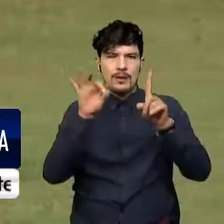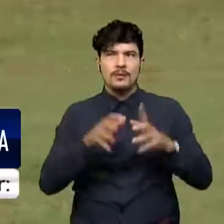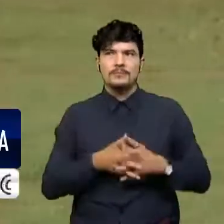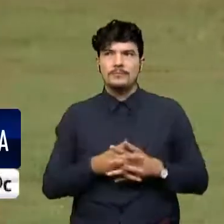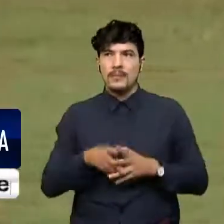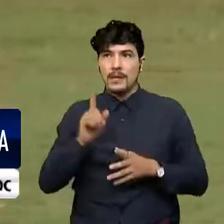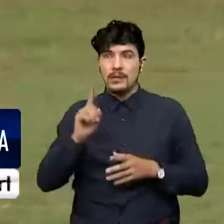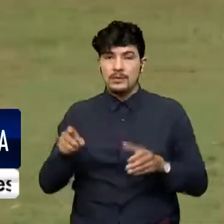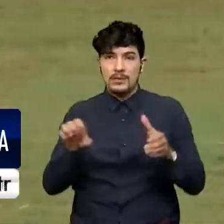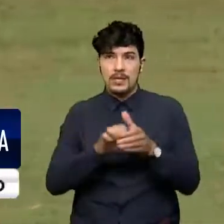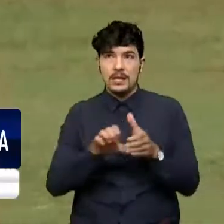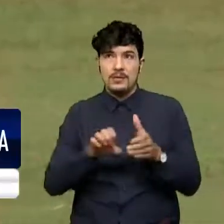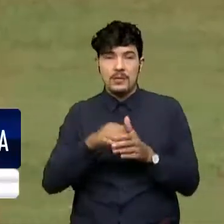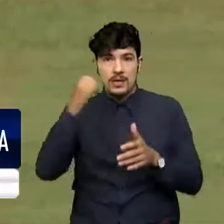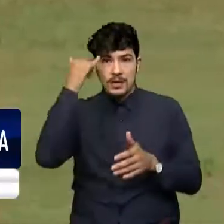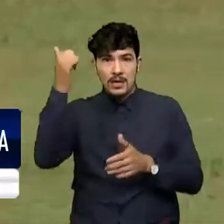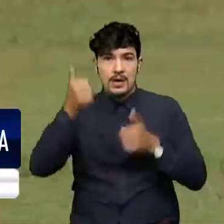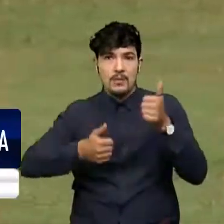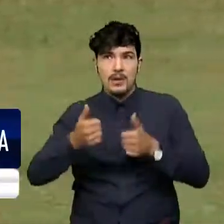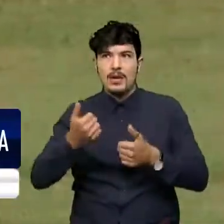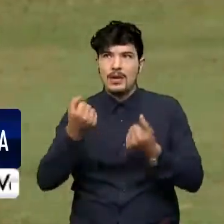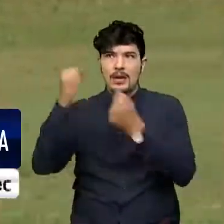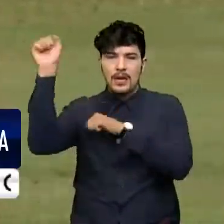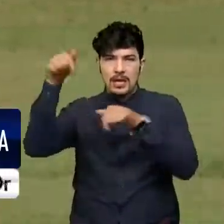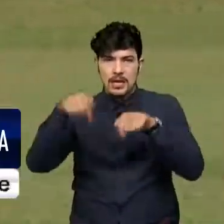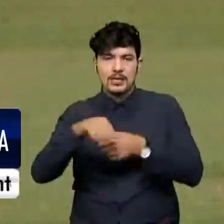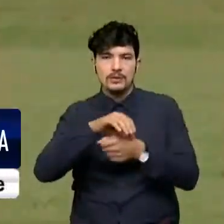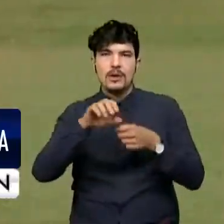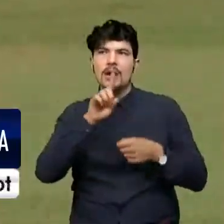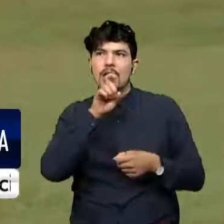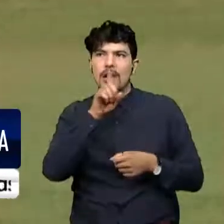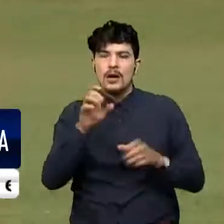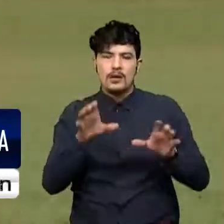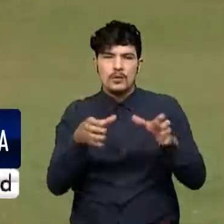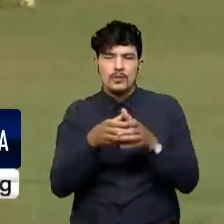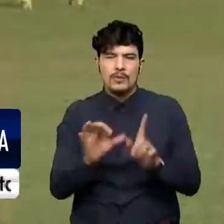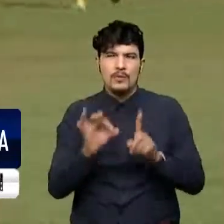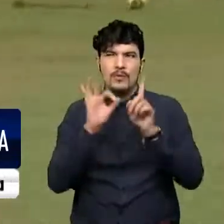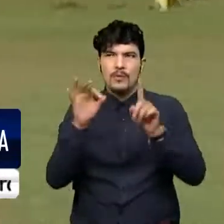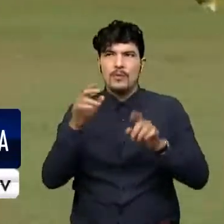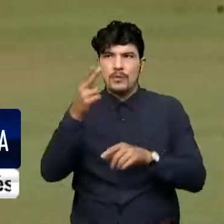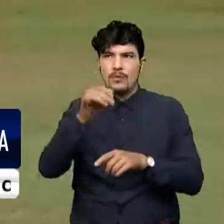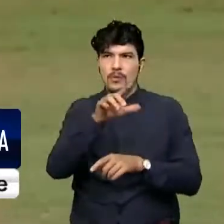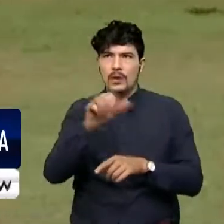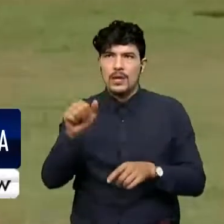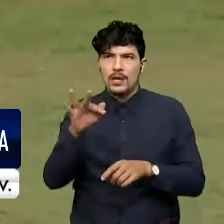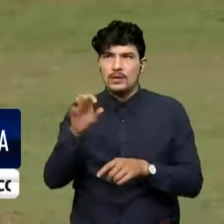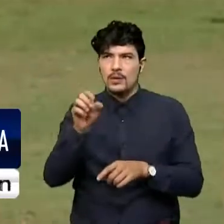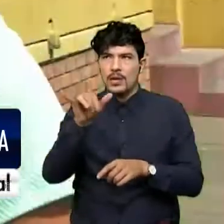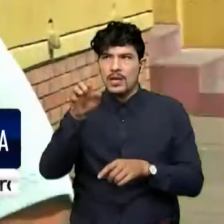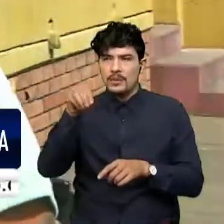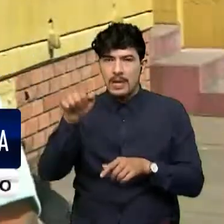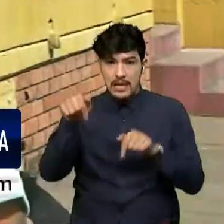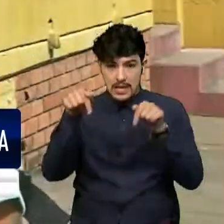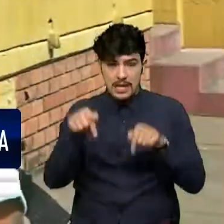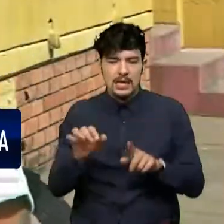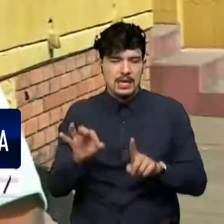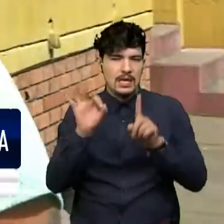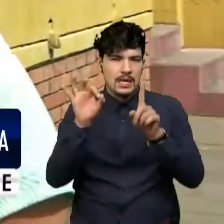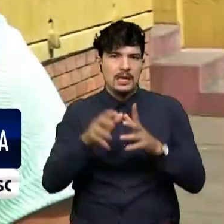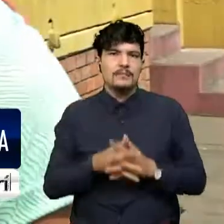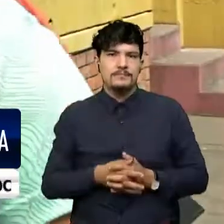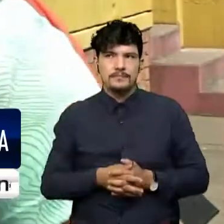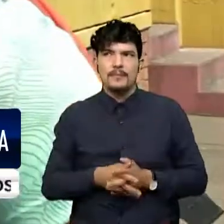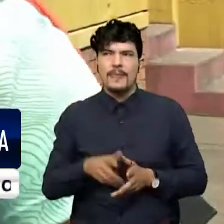ante el equipo 'albo' la idea es ganar bucaramanga este año está en un grupo más competitivo con un huila tolima y cúcuta equipos bastante fuertes y yo creo que